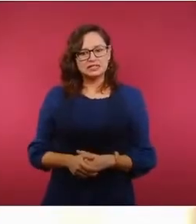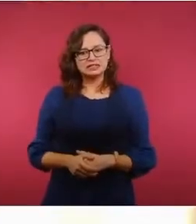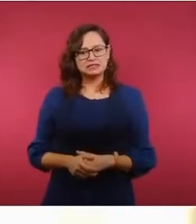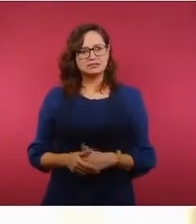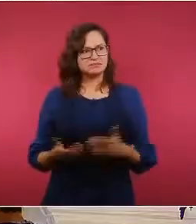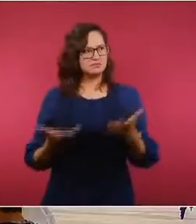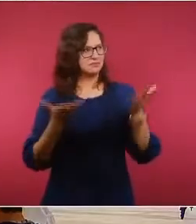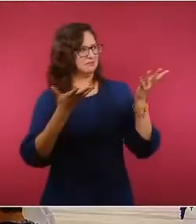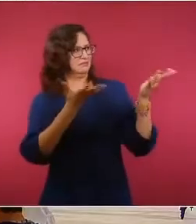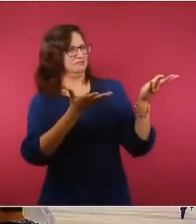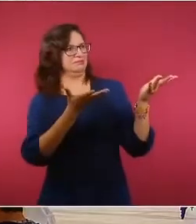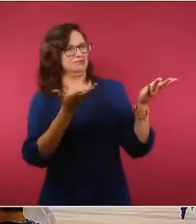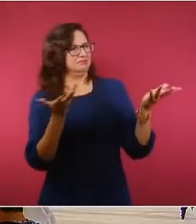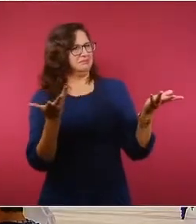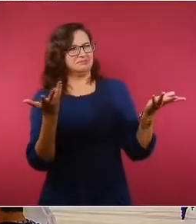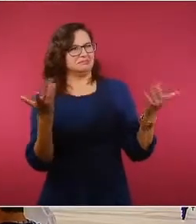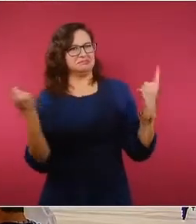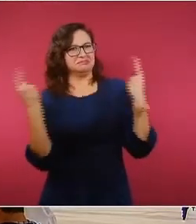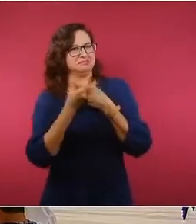el tener algo así.